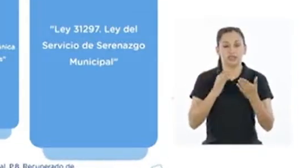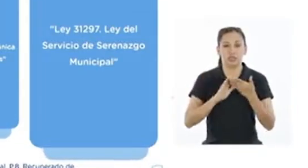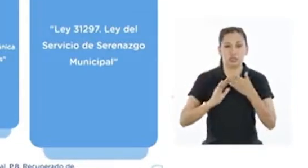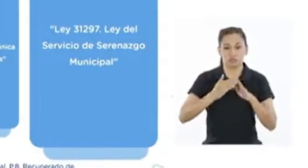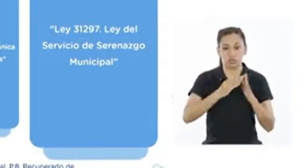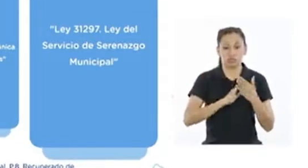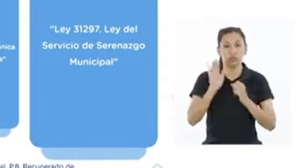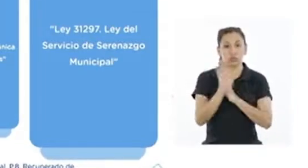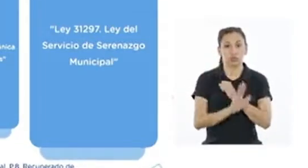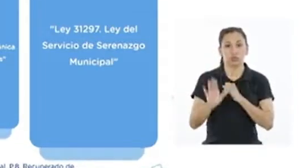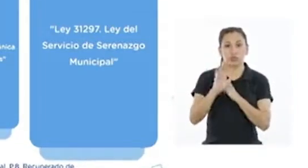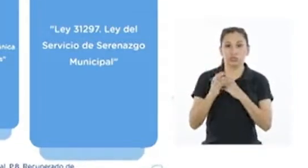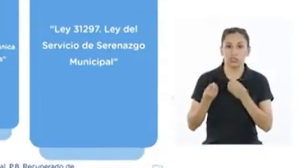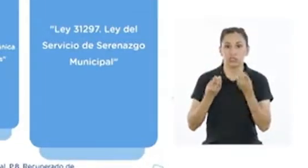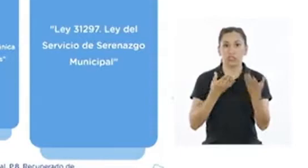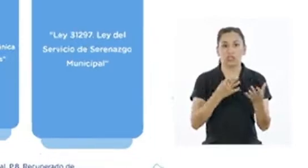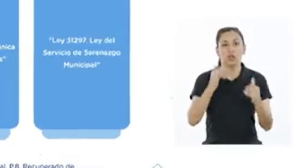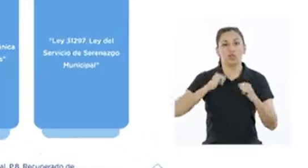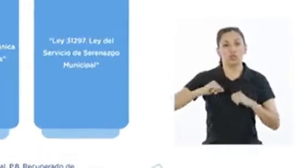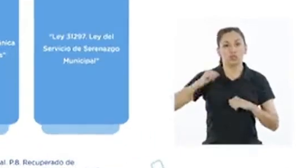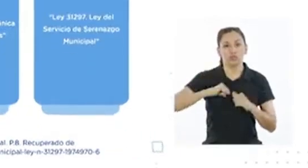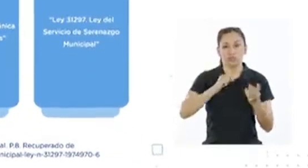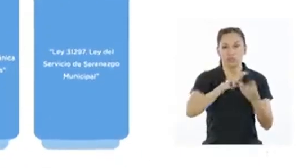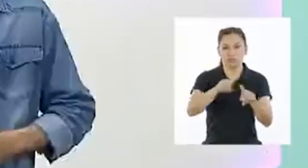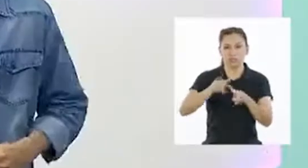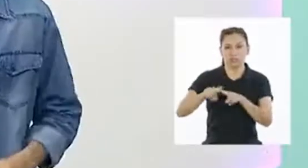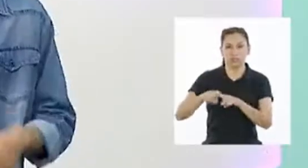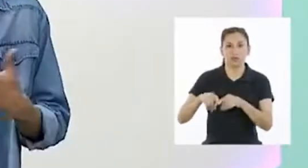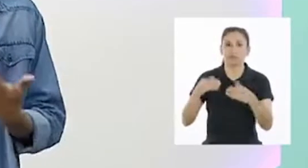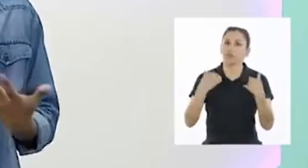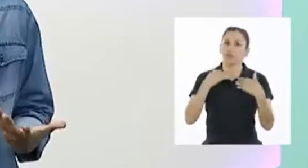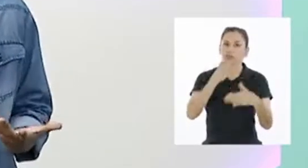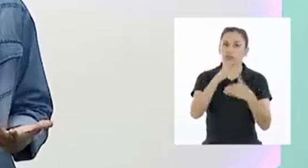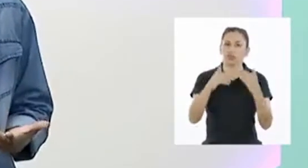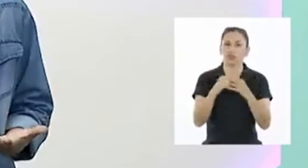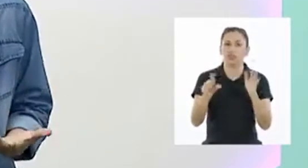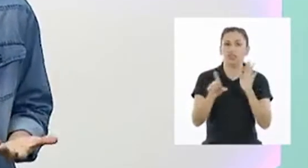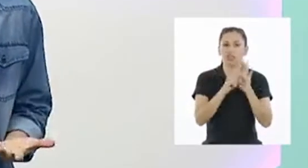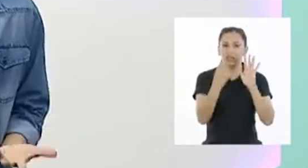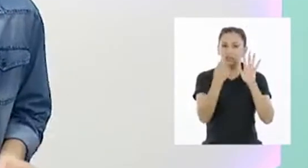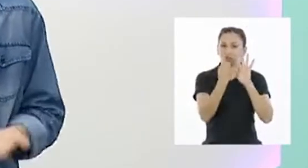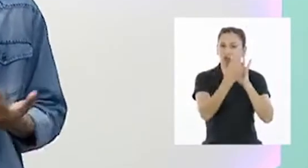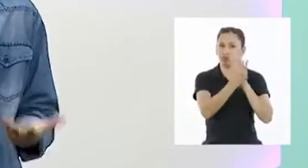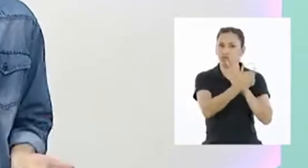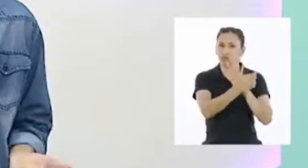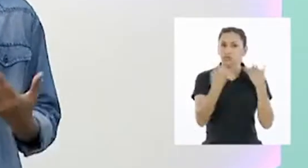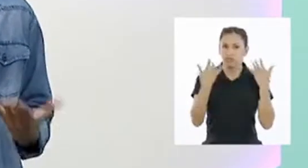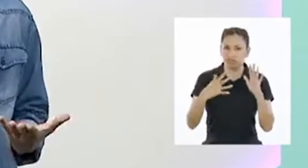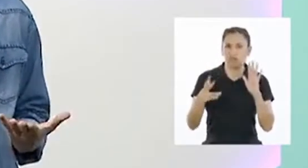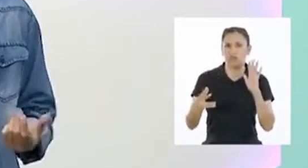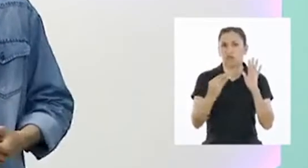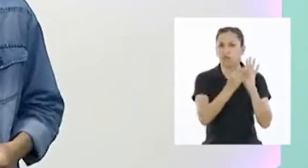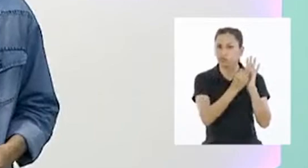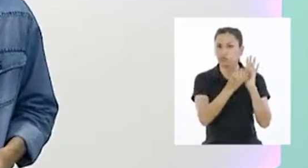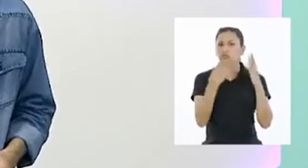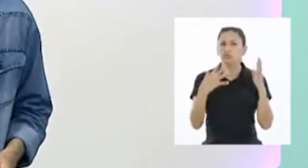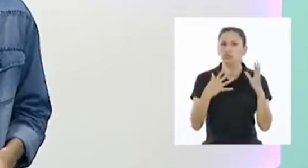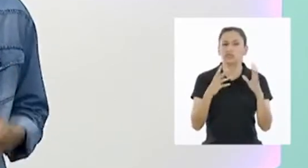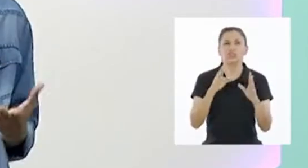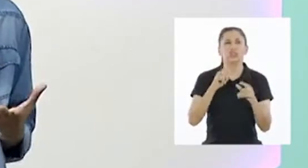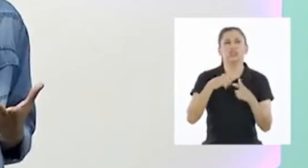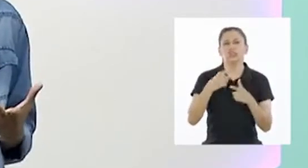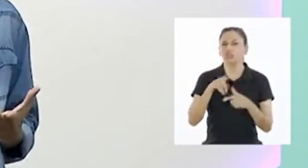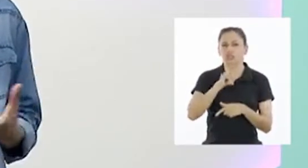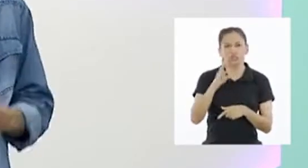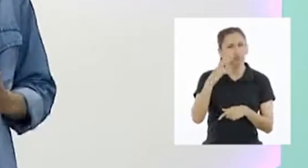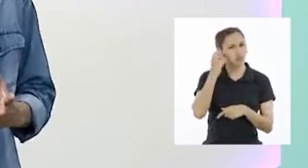Ciudadana que brindan las municipalidades. Si existe todo este marco legal para implementar medidas de seguridad ciudadana, entonces